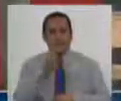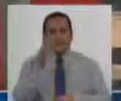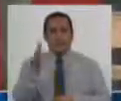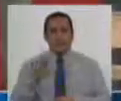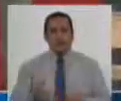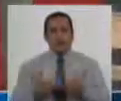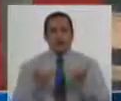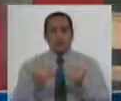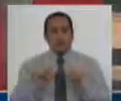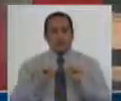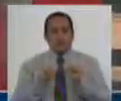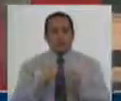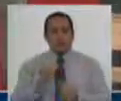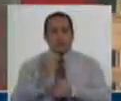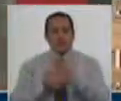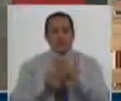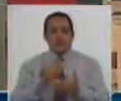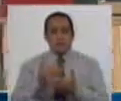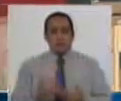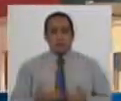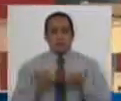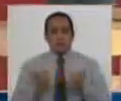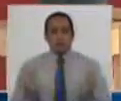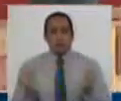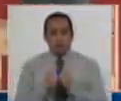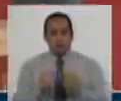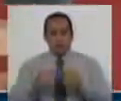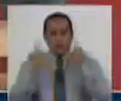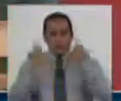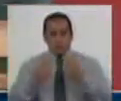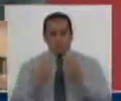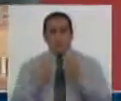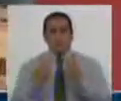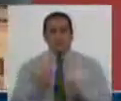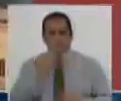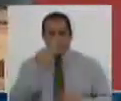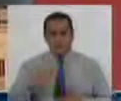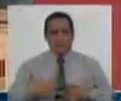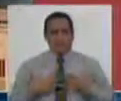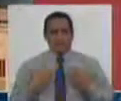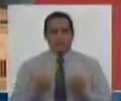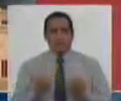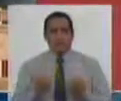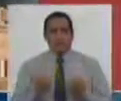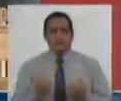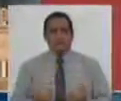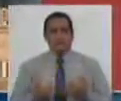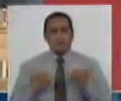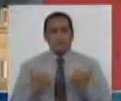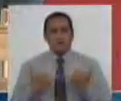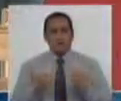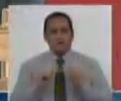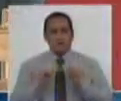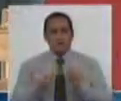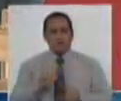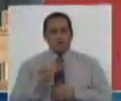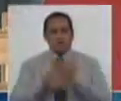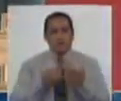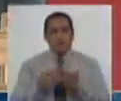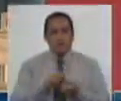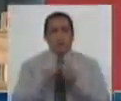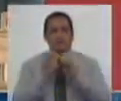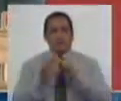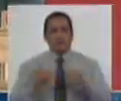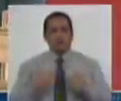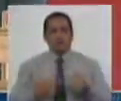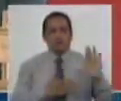día seguiremos avanzando con la consolidación de Caliwarma. Hoy día nos renovamos